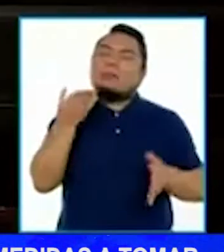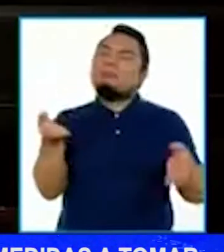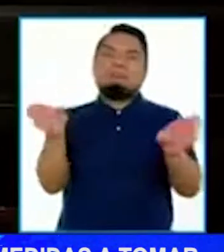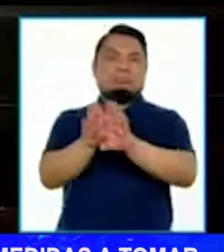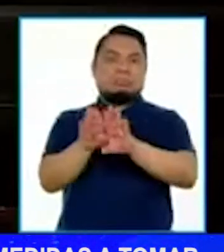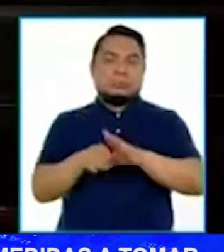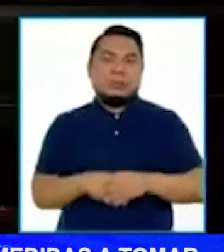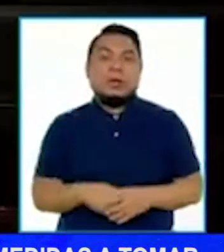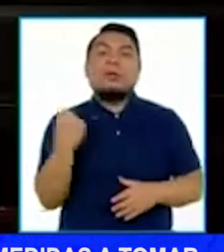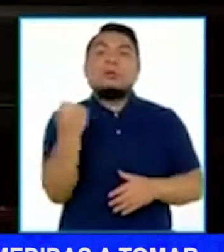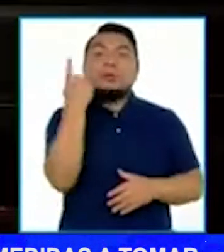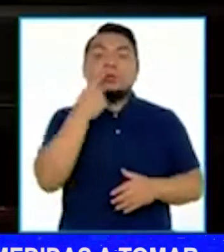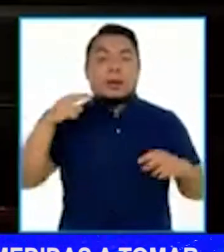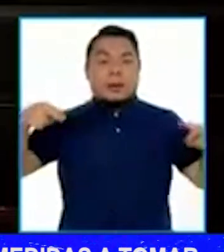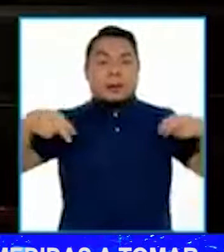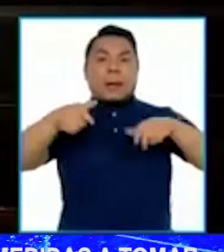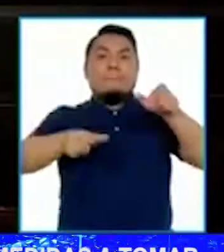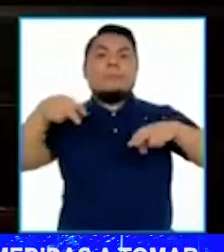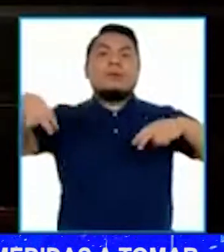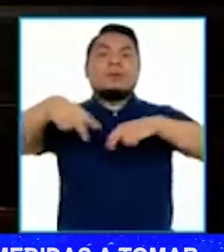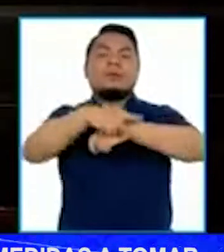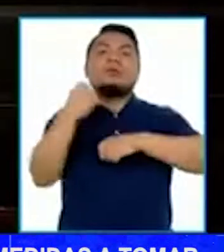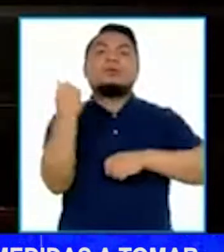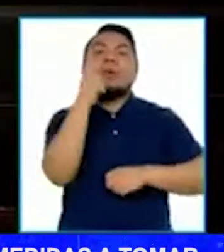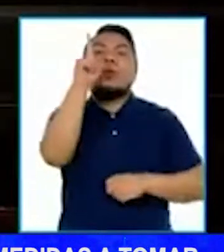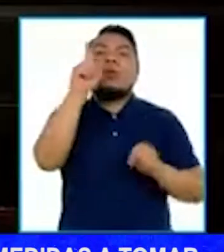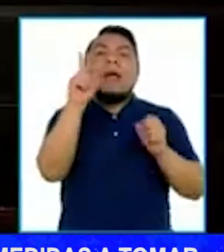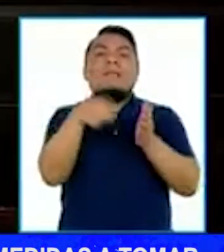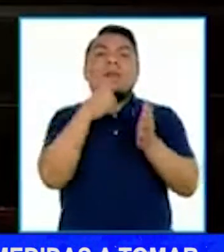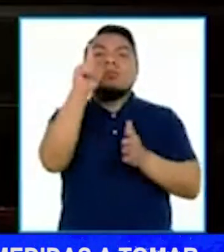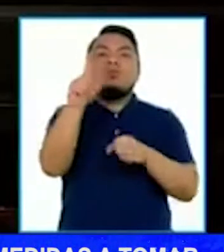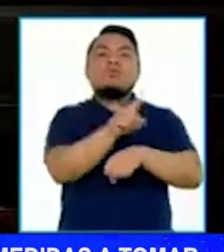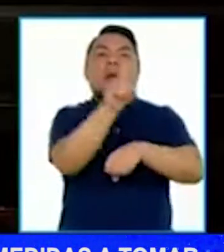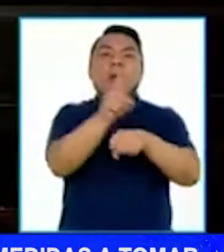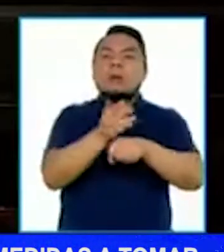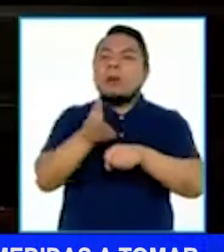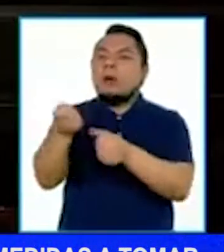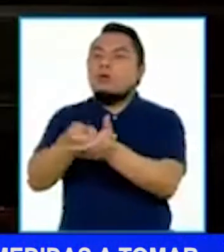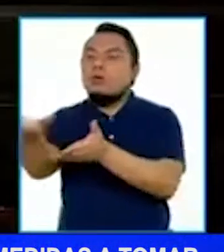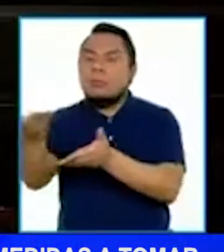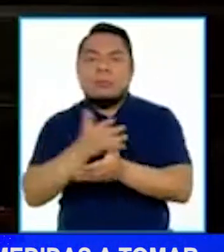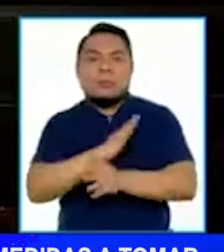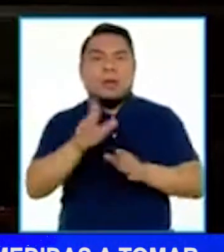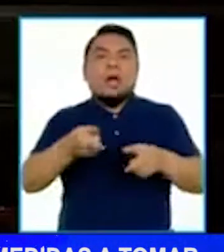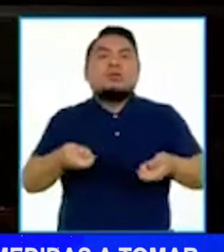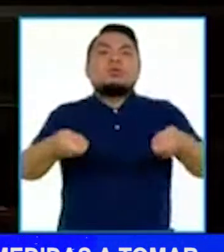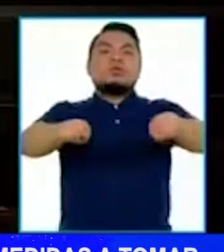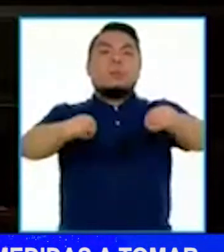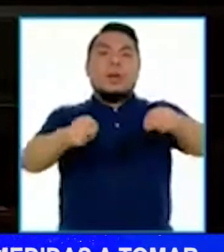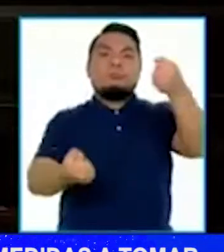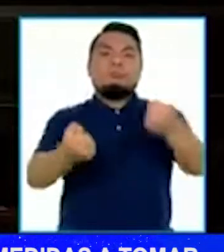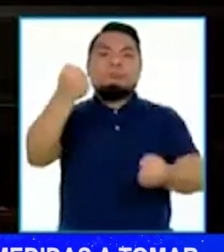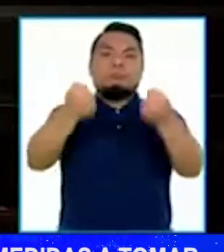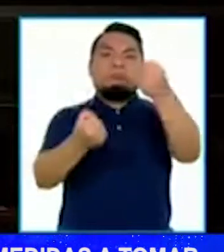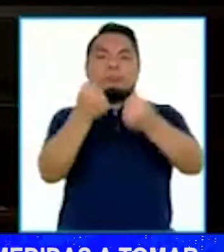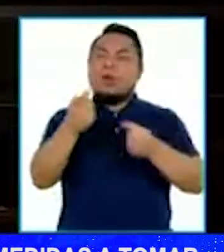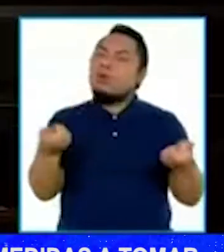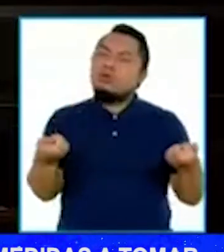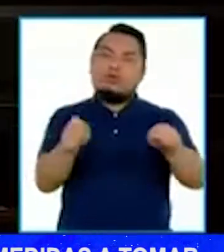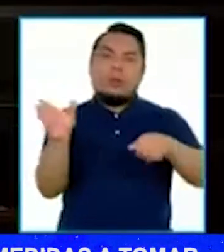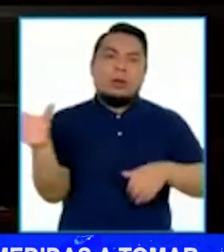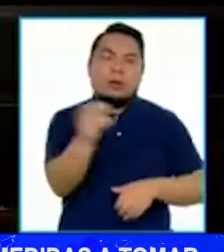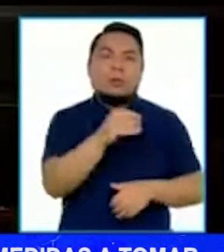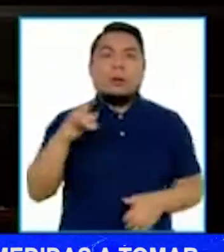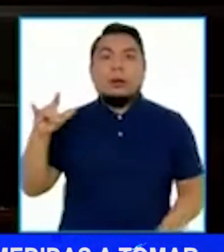se autorizarán salidas peatonales una vez al día por una hora. Queda suspendido el transporte